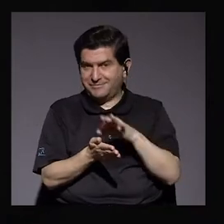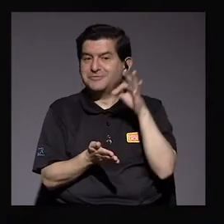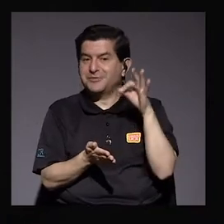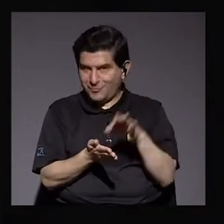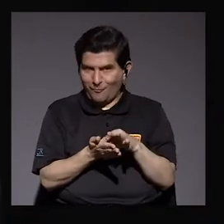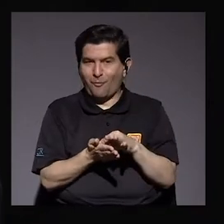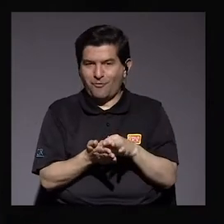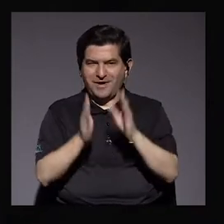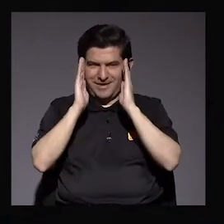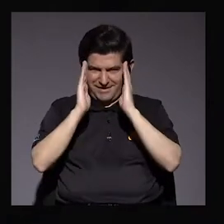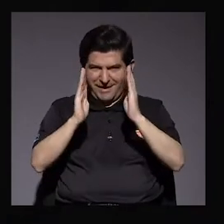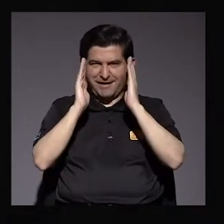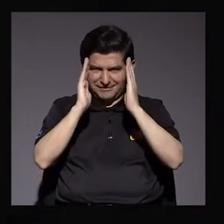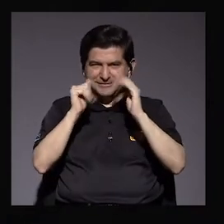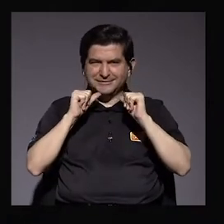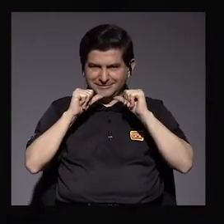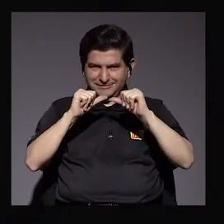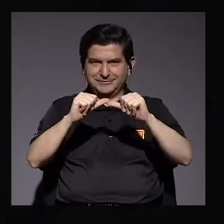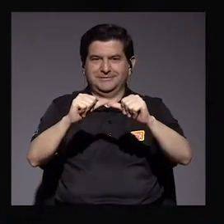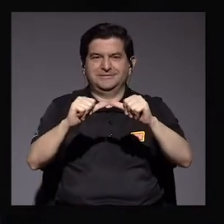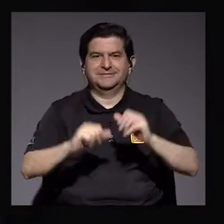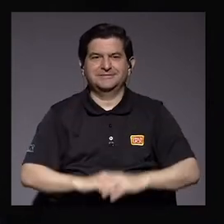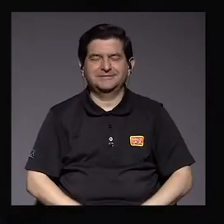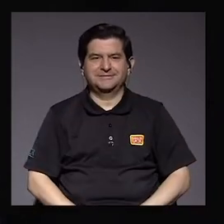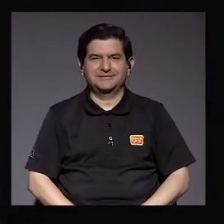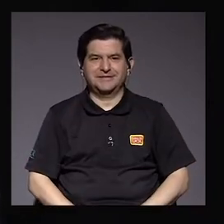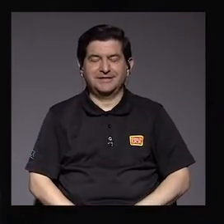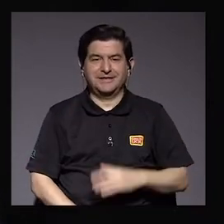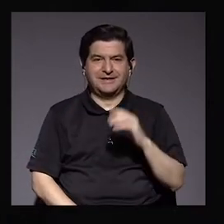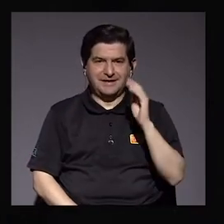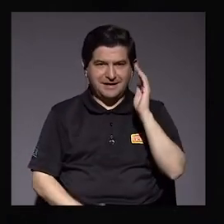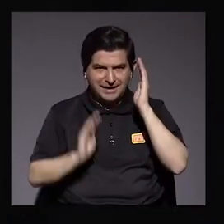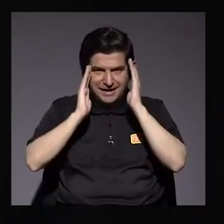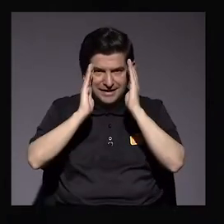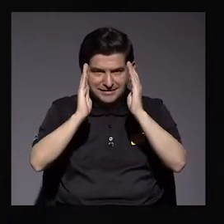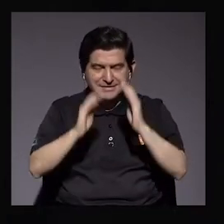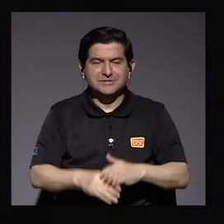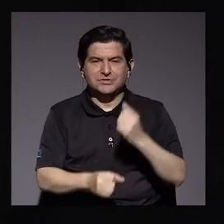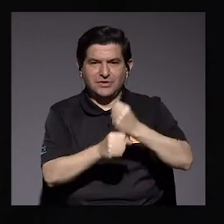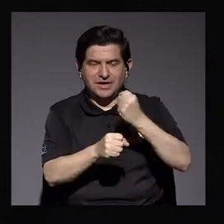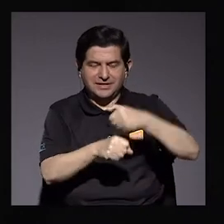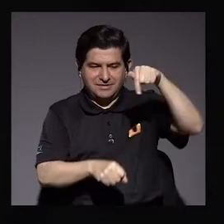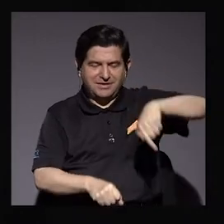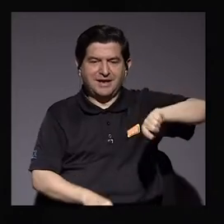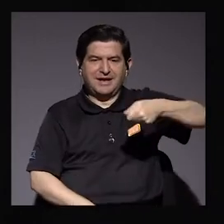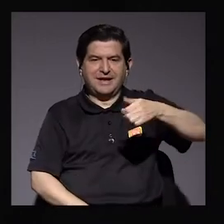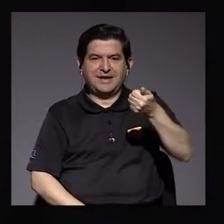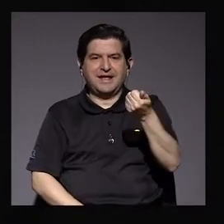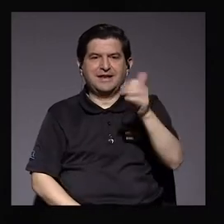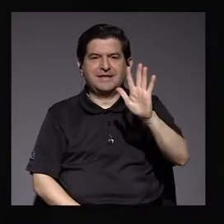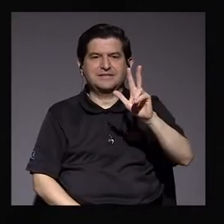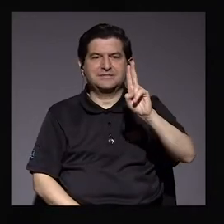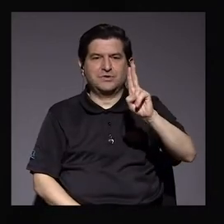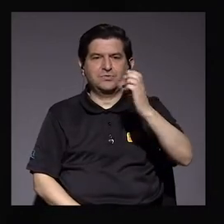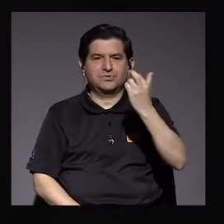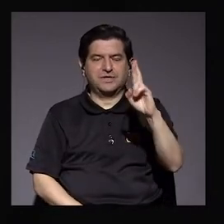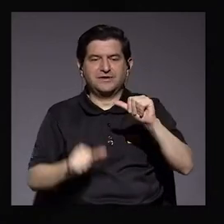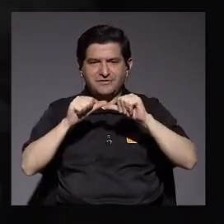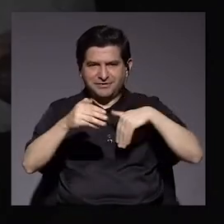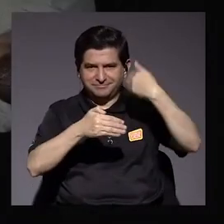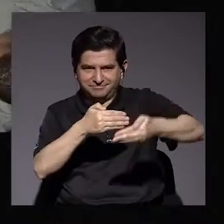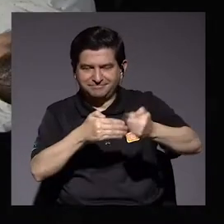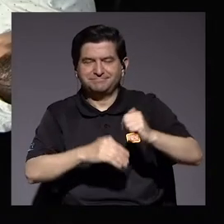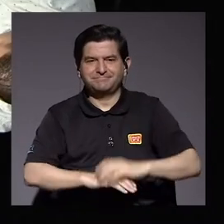que quédese con nosotros y siga siempre apreciando esta labor que hacemos acá en Canal 15 Universidad de Costa Rica. Ya casi